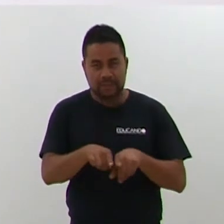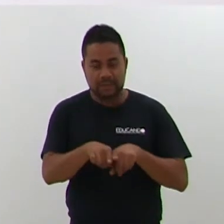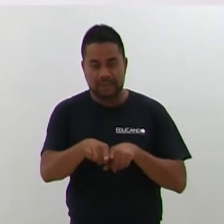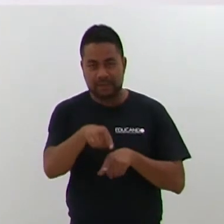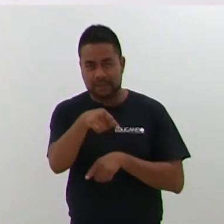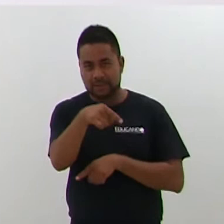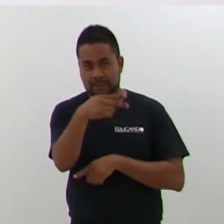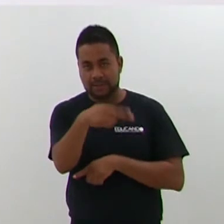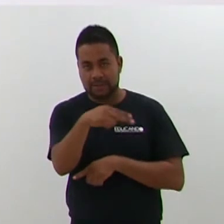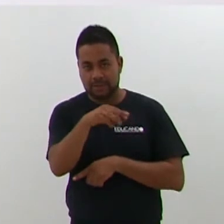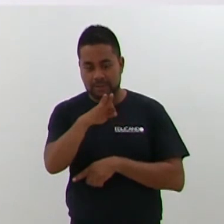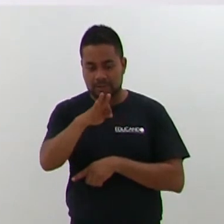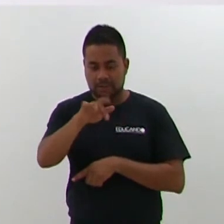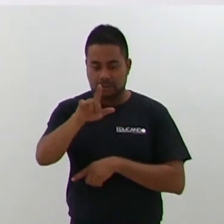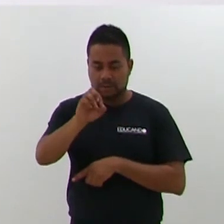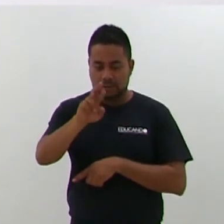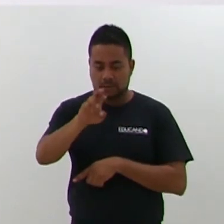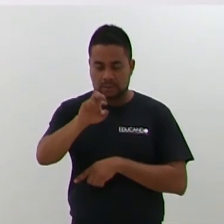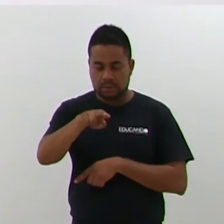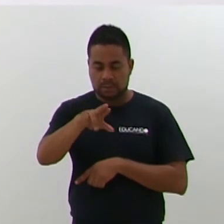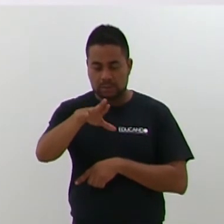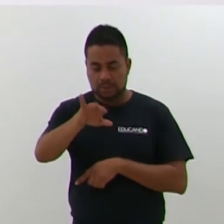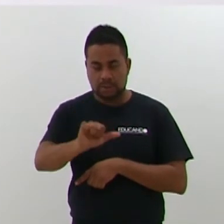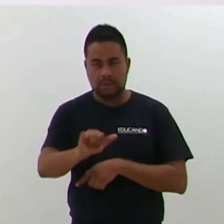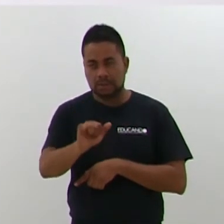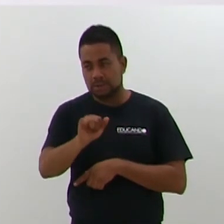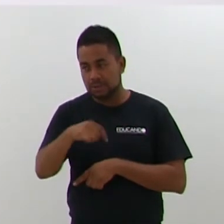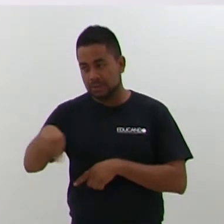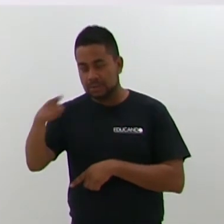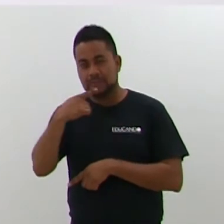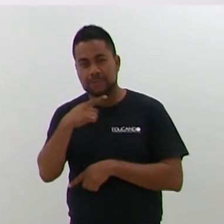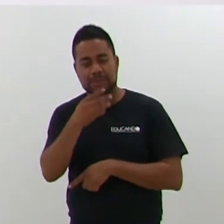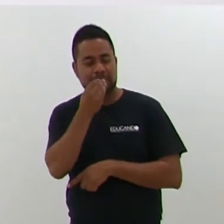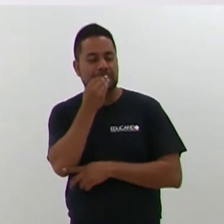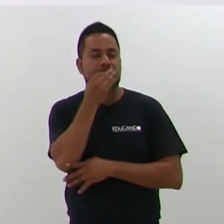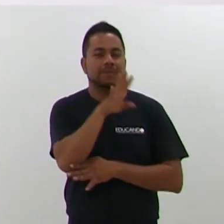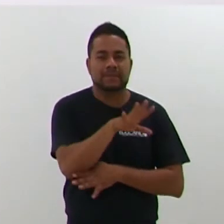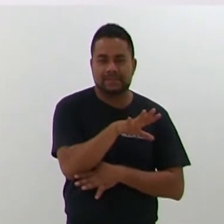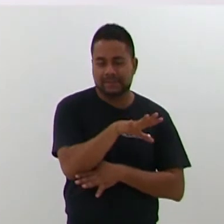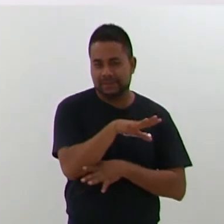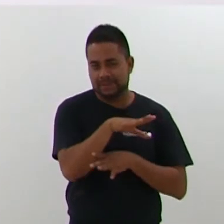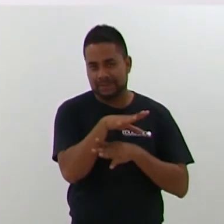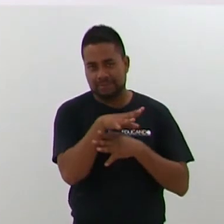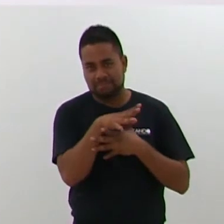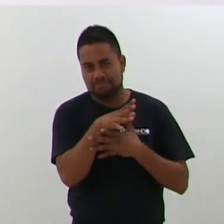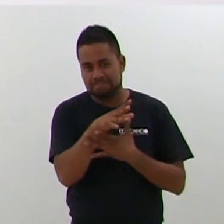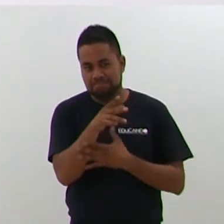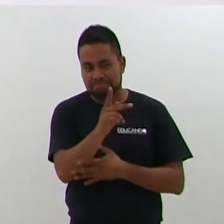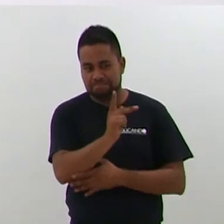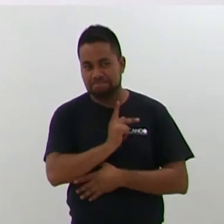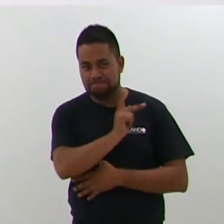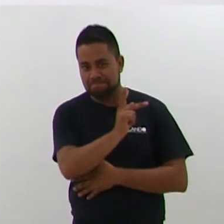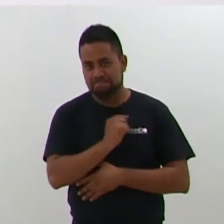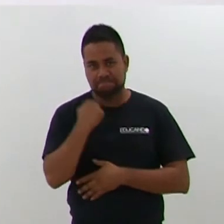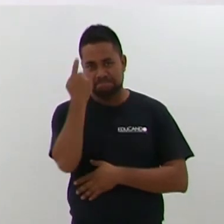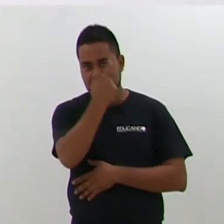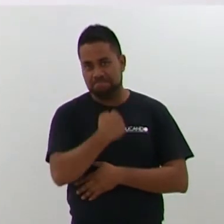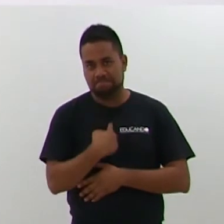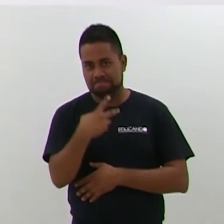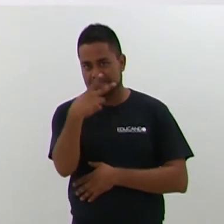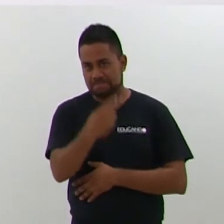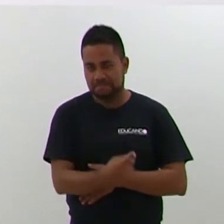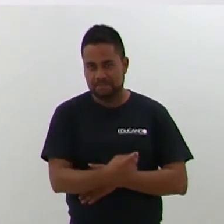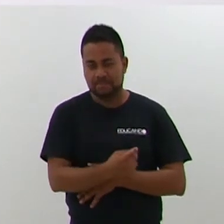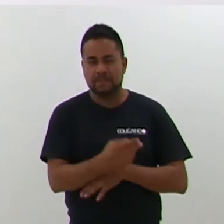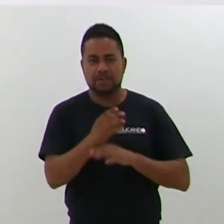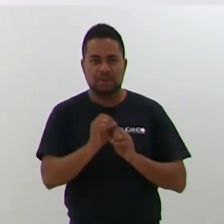llamar Florencia y claro, todos dicen que es hermosa, aunque no se parece a mí. Hoy